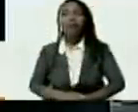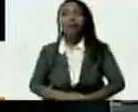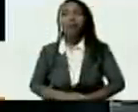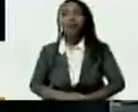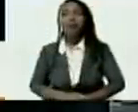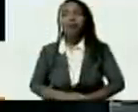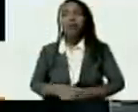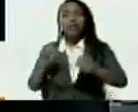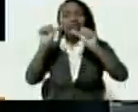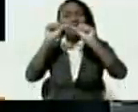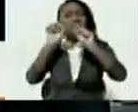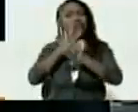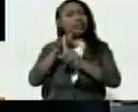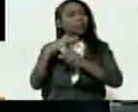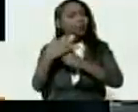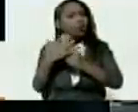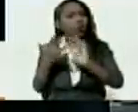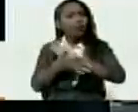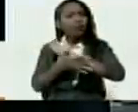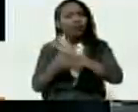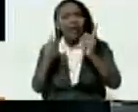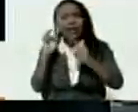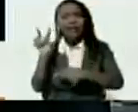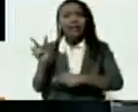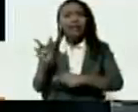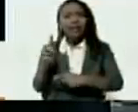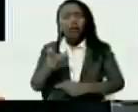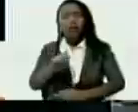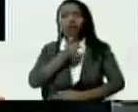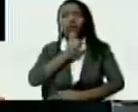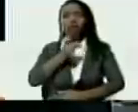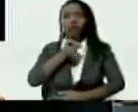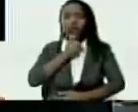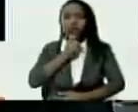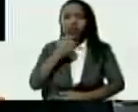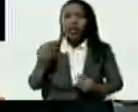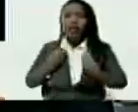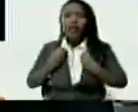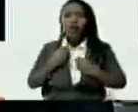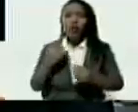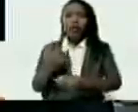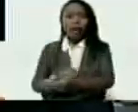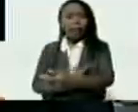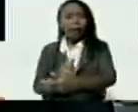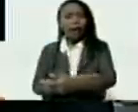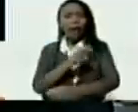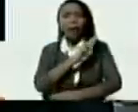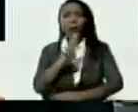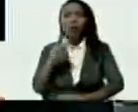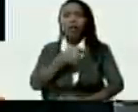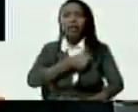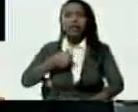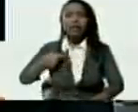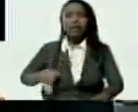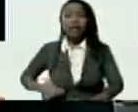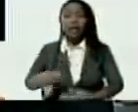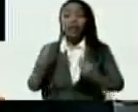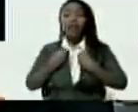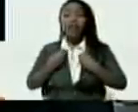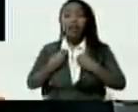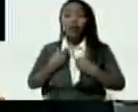La situación compleja, difícil que vivió nuestra hermana República China, que está viviendo